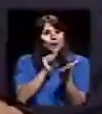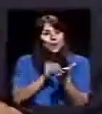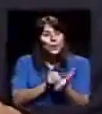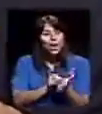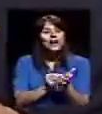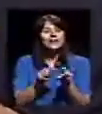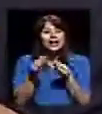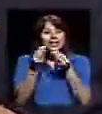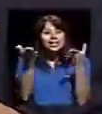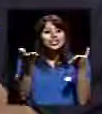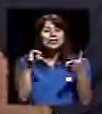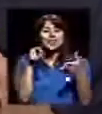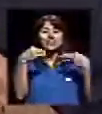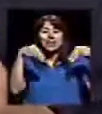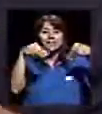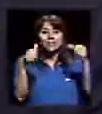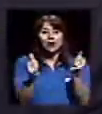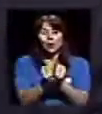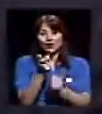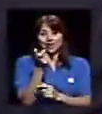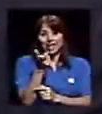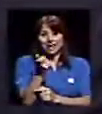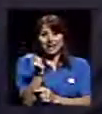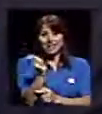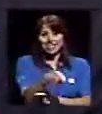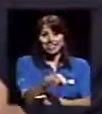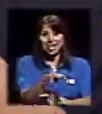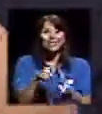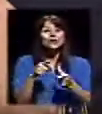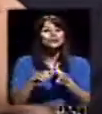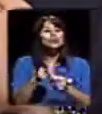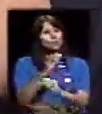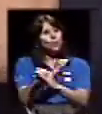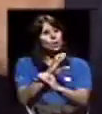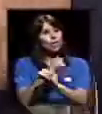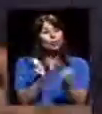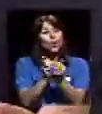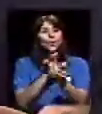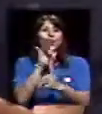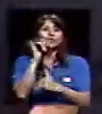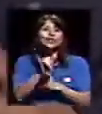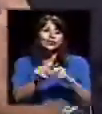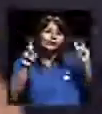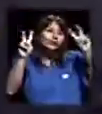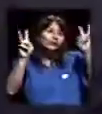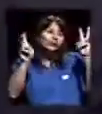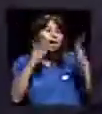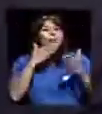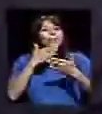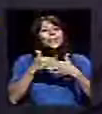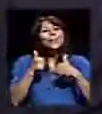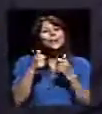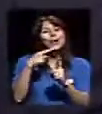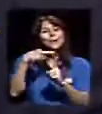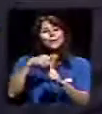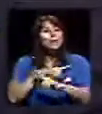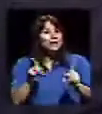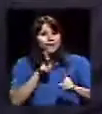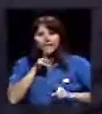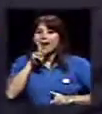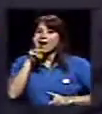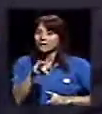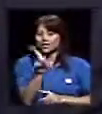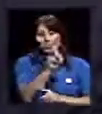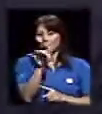hizo con los plásticos. Entonces hay que tener cuidado con estos proyectos que se plantean con una gran bondad, pero que técnicamente no es como